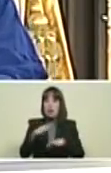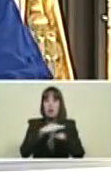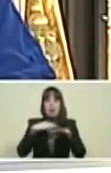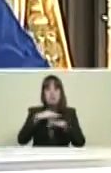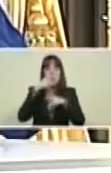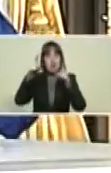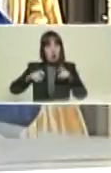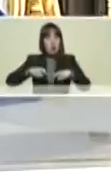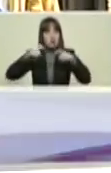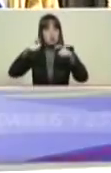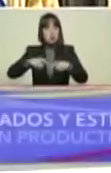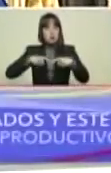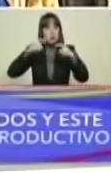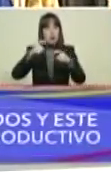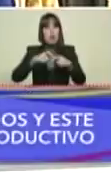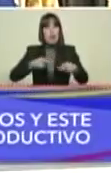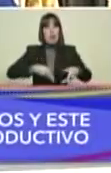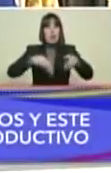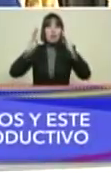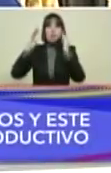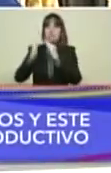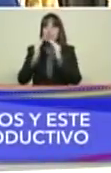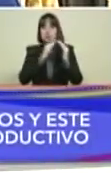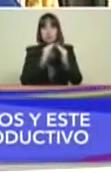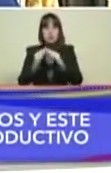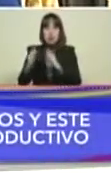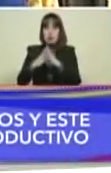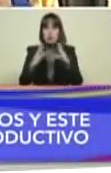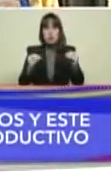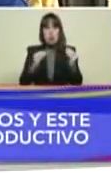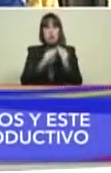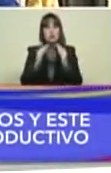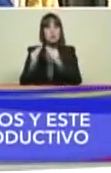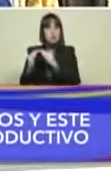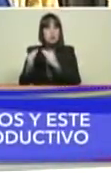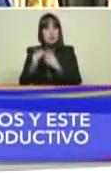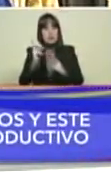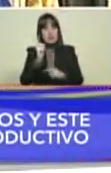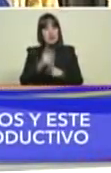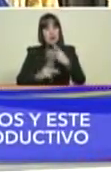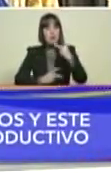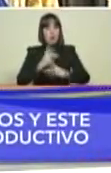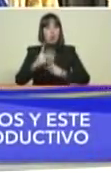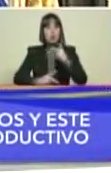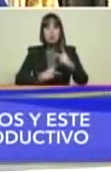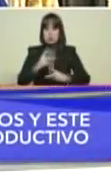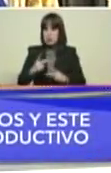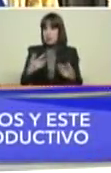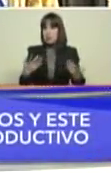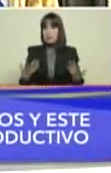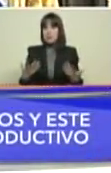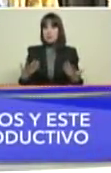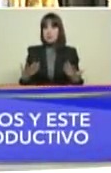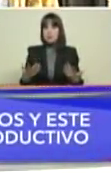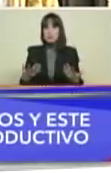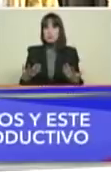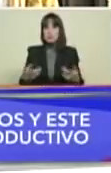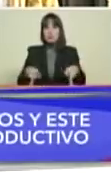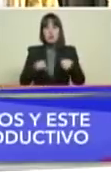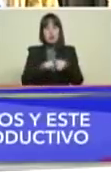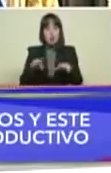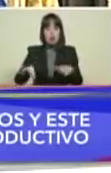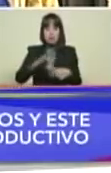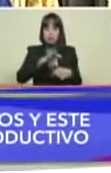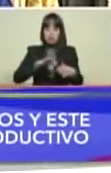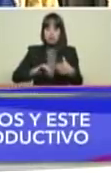los planes de la agricultura urbana para que cada quien en su hogar, en su comunidad, produzca. Y por eso es el plan de conucos escolares,